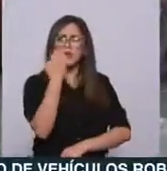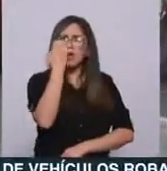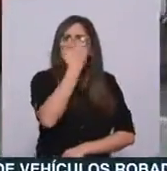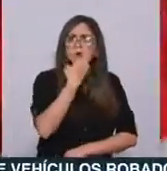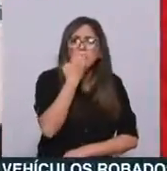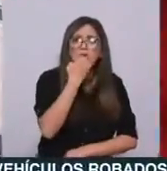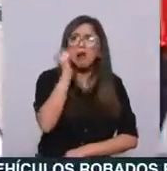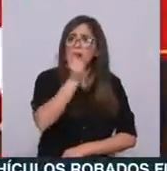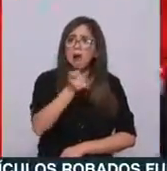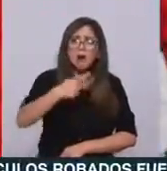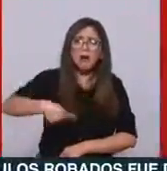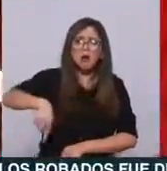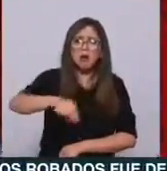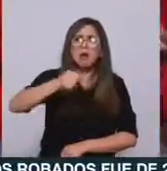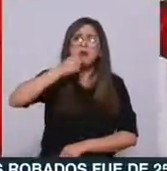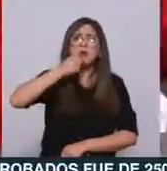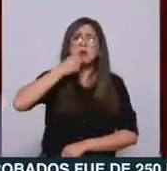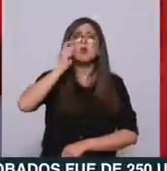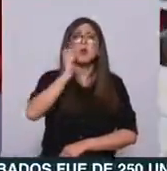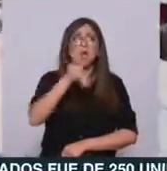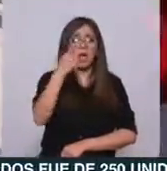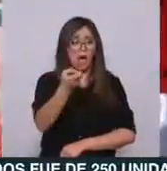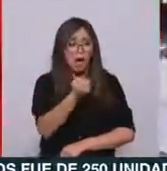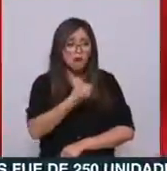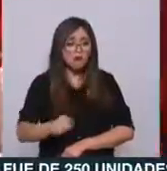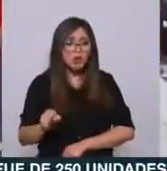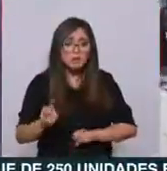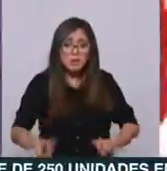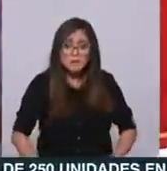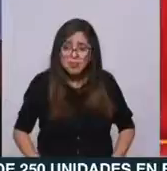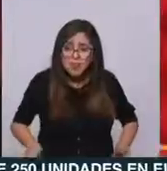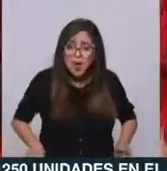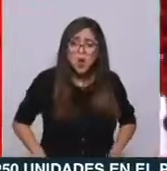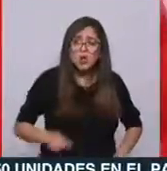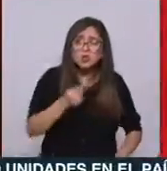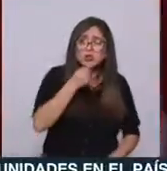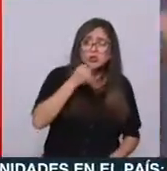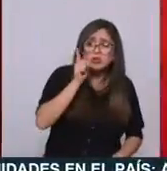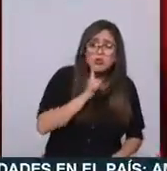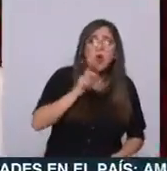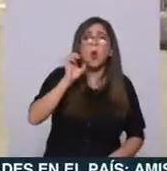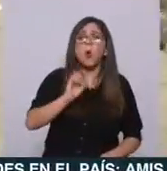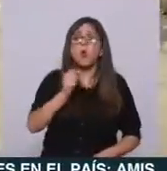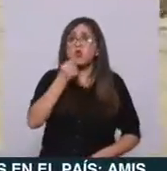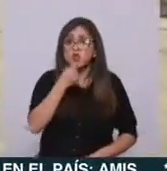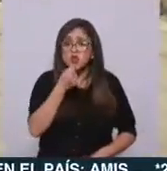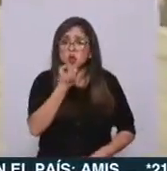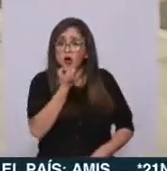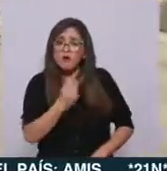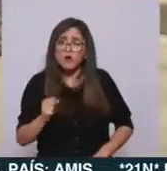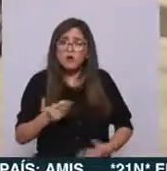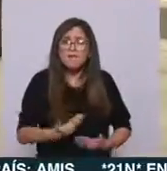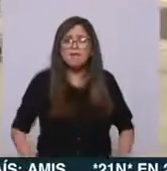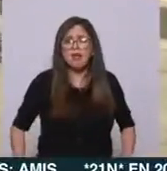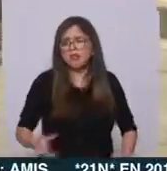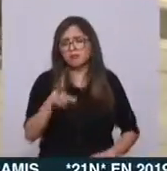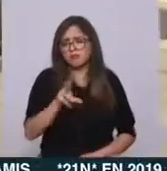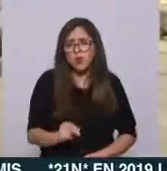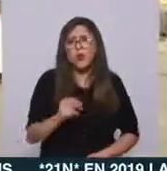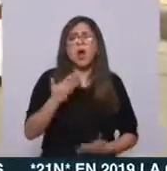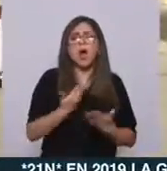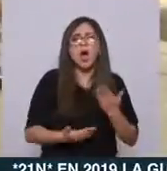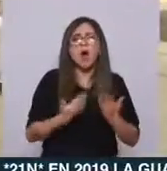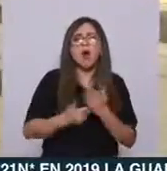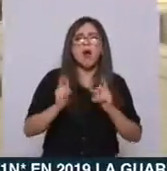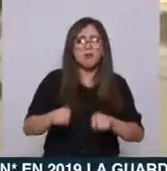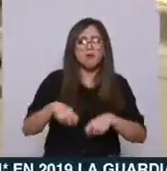está imponiendo a ningún niño ponerse falda o a una niña ponerse pantalón, simplemente se les está dando el derecho a que ellos tomen la opción, ¿no es así? Es